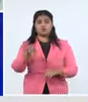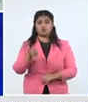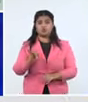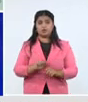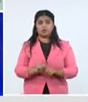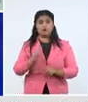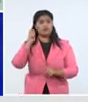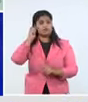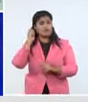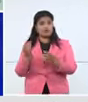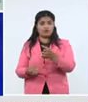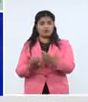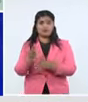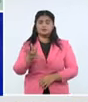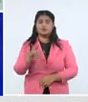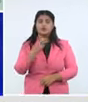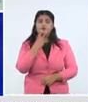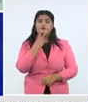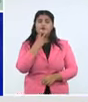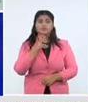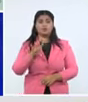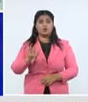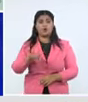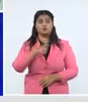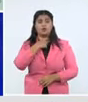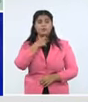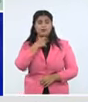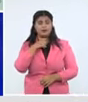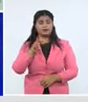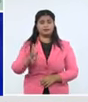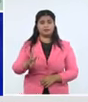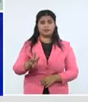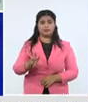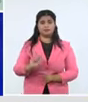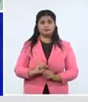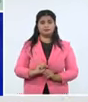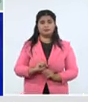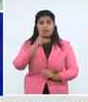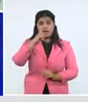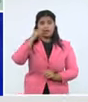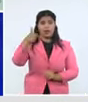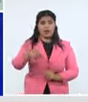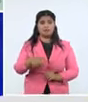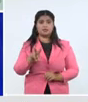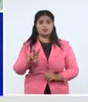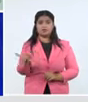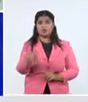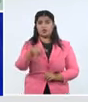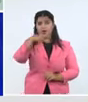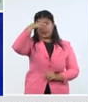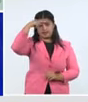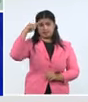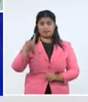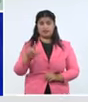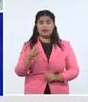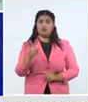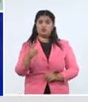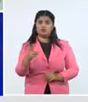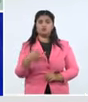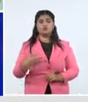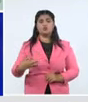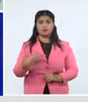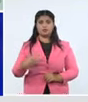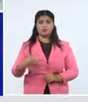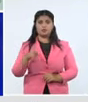5, Vertientes 4, Esmeralda 3, Najasa 2, al igual que Sierra de Cubitas y el municipio de